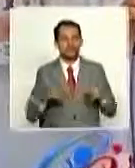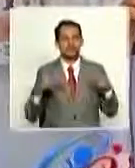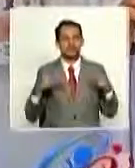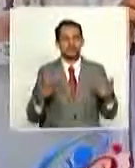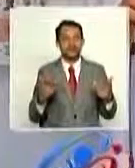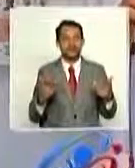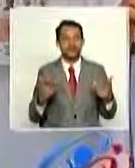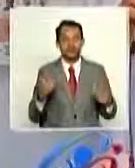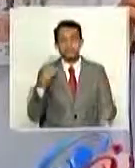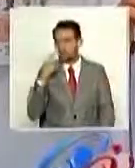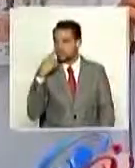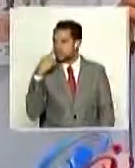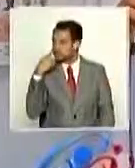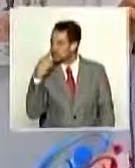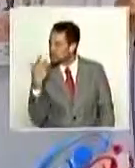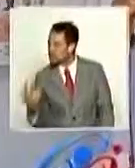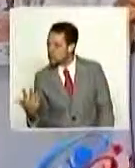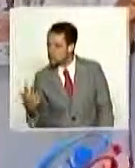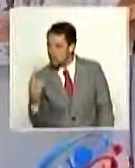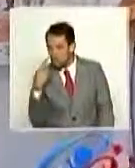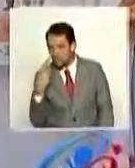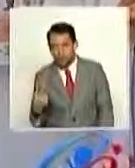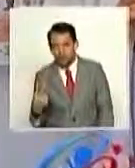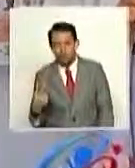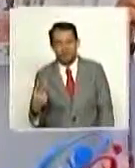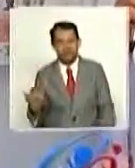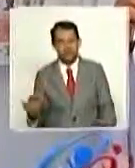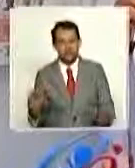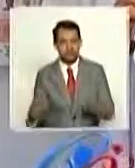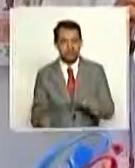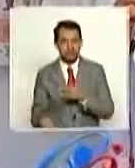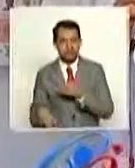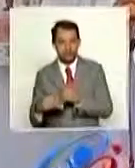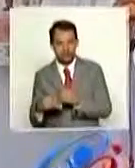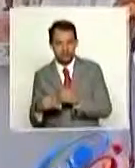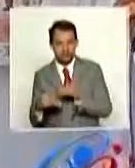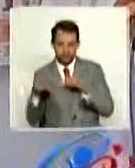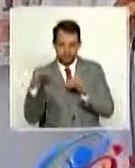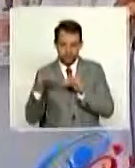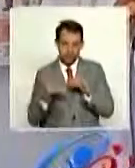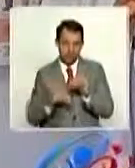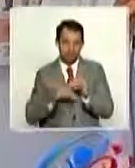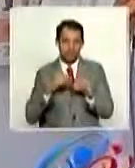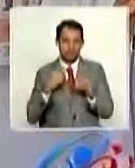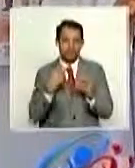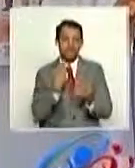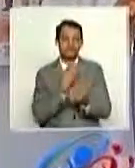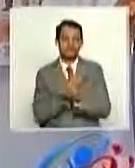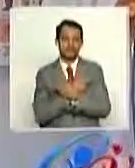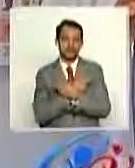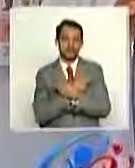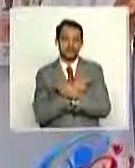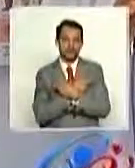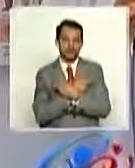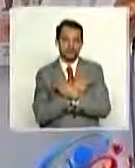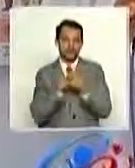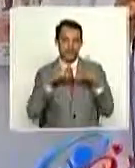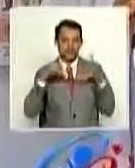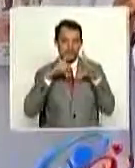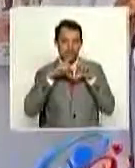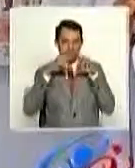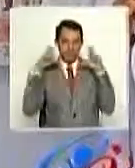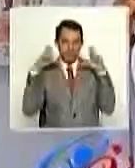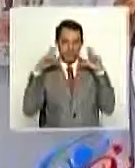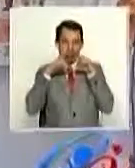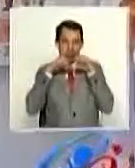a ver el complemento de este consultorio, que es rayos X, para que ustedes entiendan los beneficios